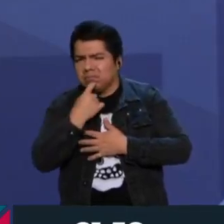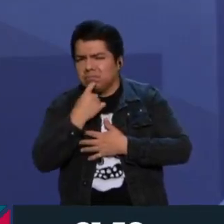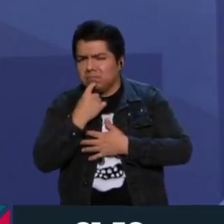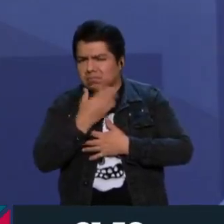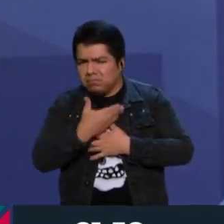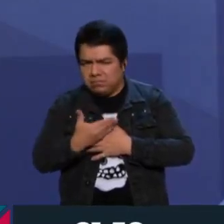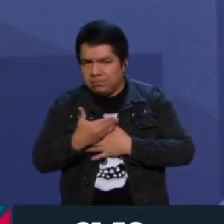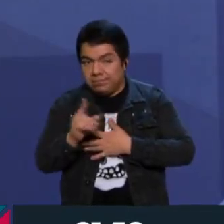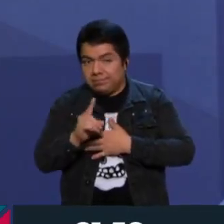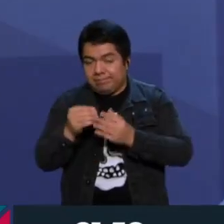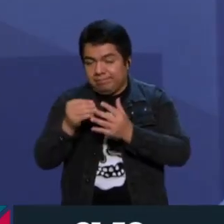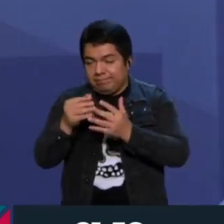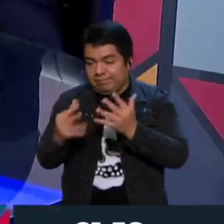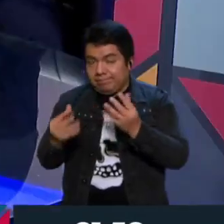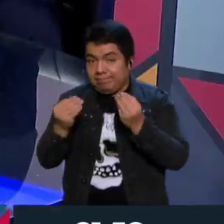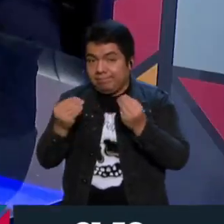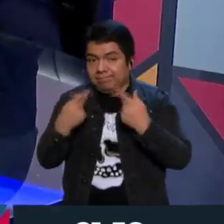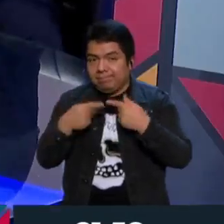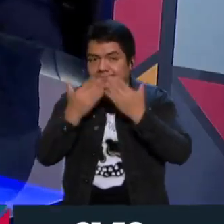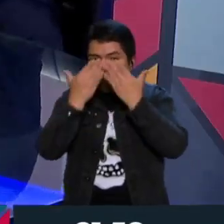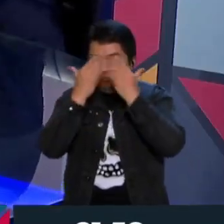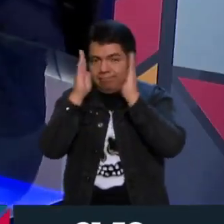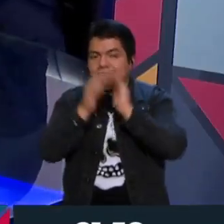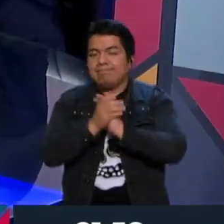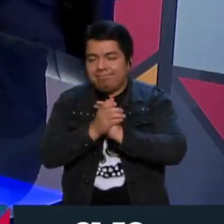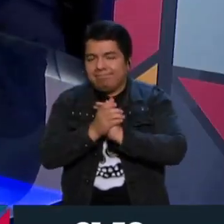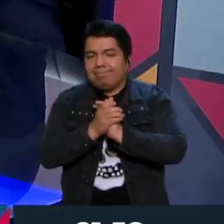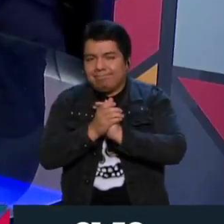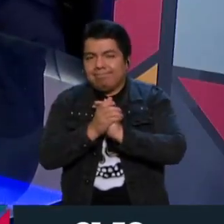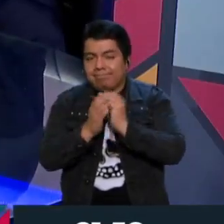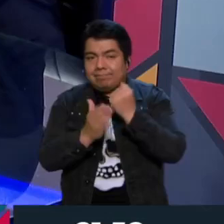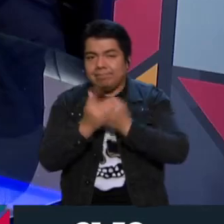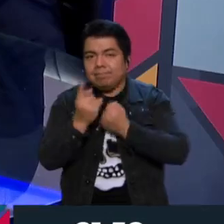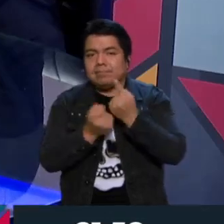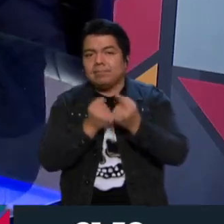sino que son muchas personas. Y hay que cambiar ese relato, porque si no creamos